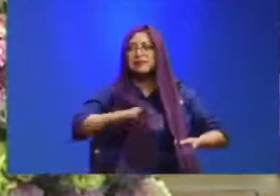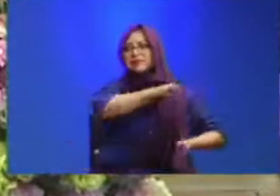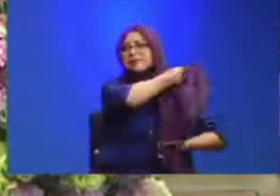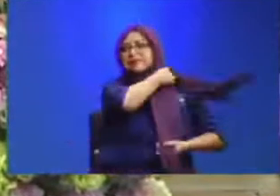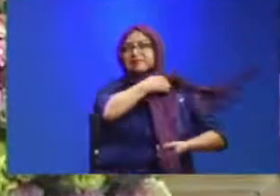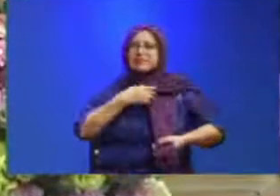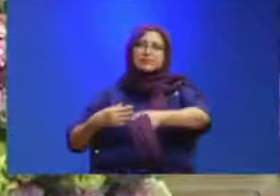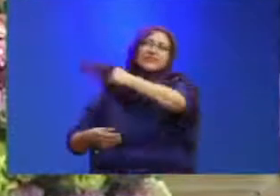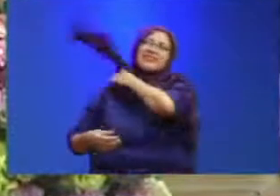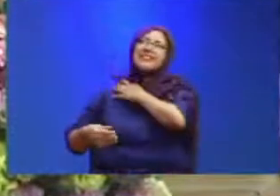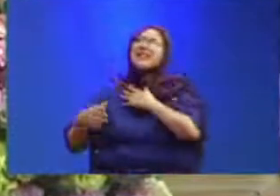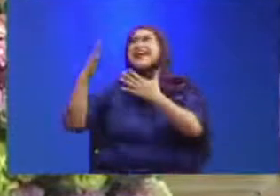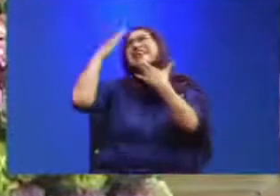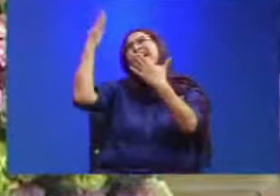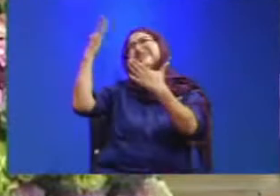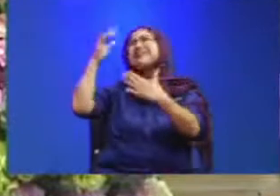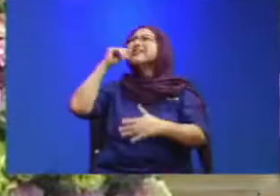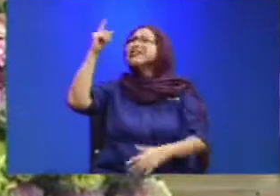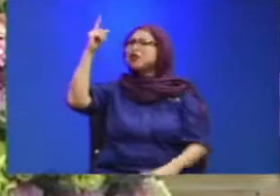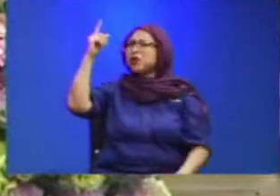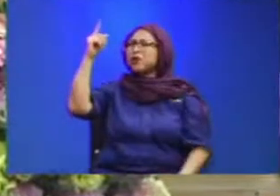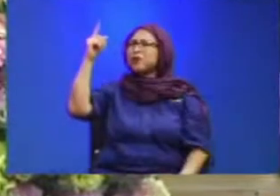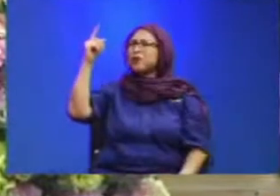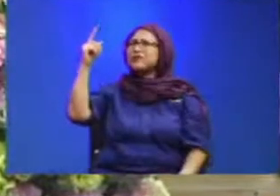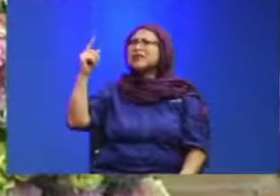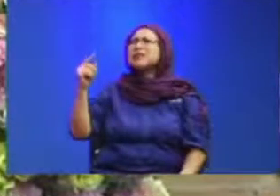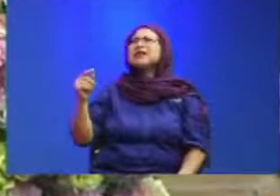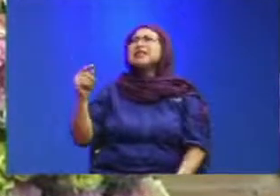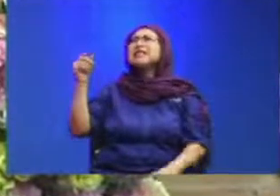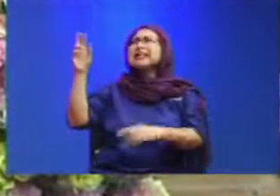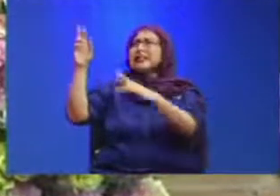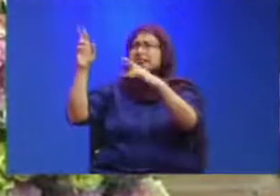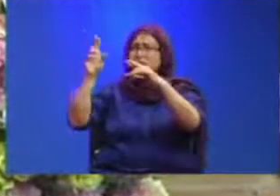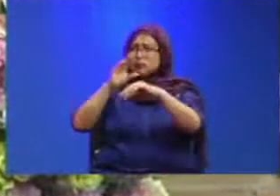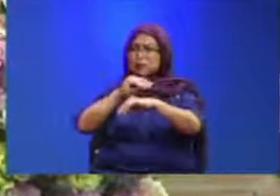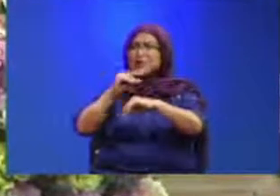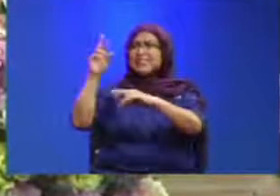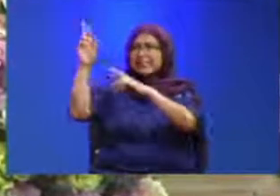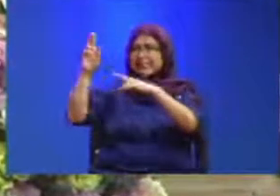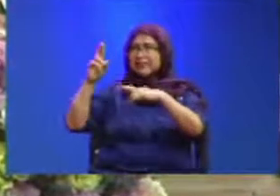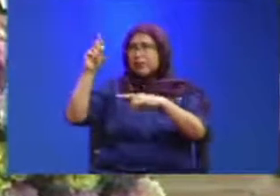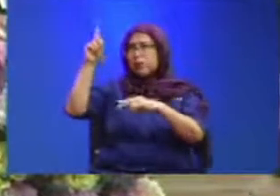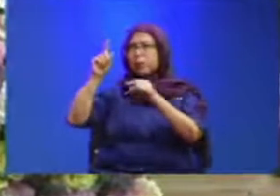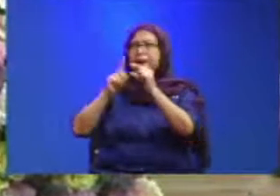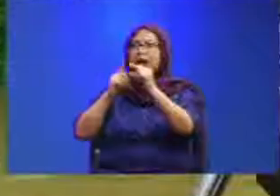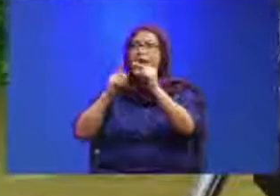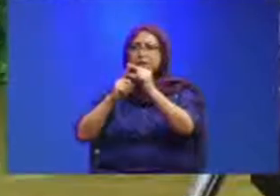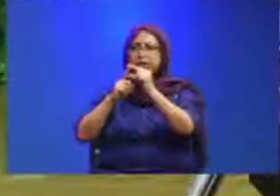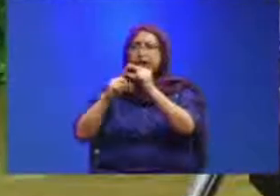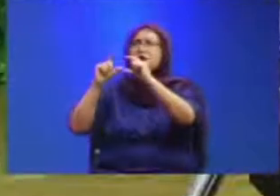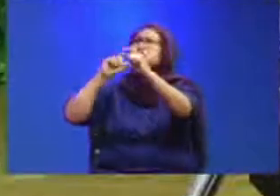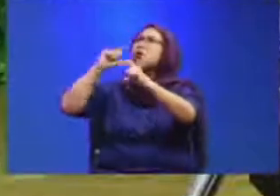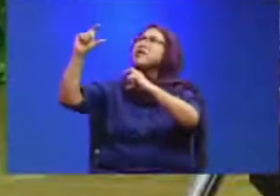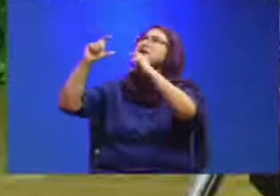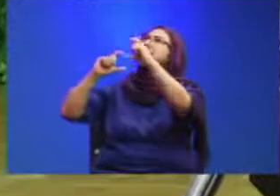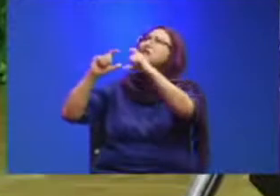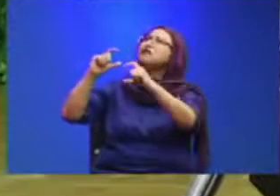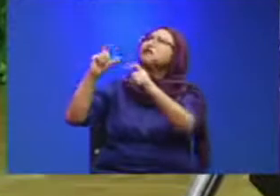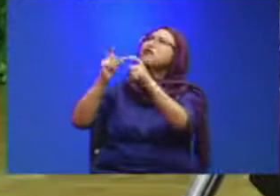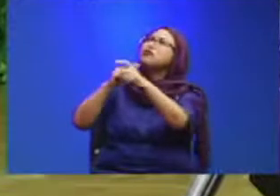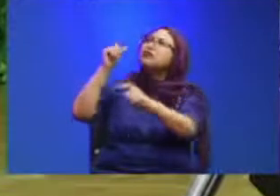día tan lindo que nos permite señor recibir tu palabra y comunicarnos contigo como siempre lo hacemos